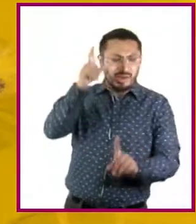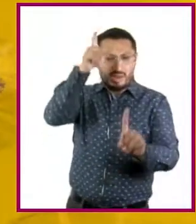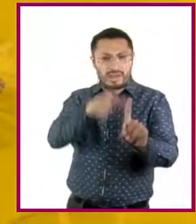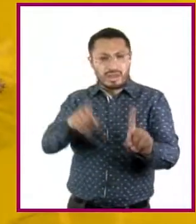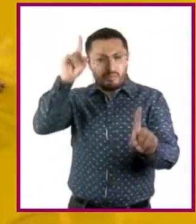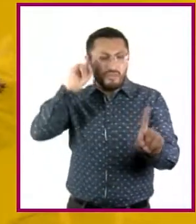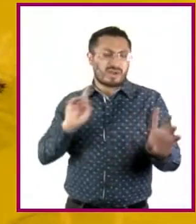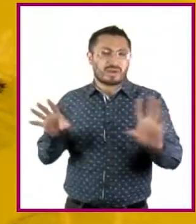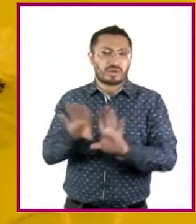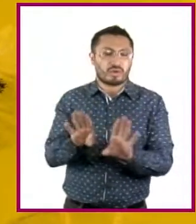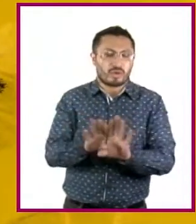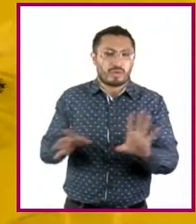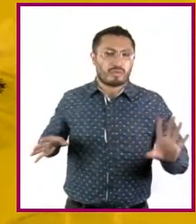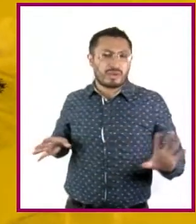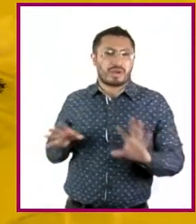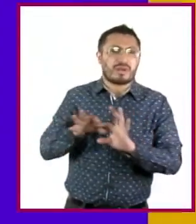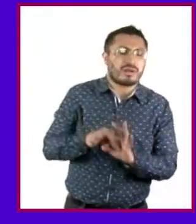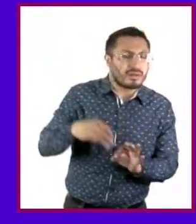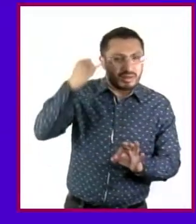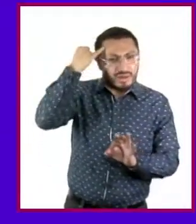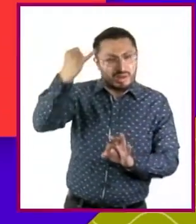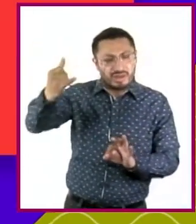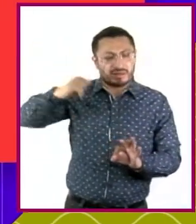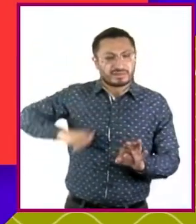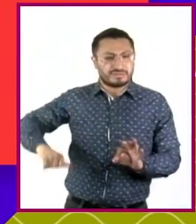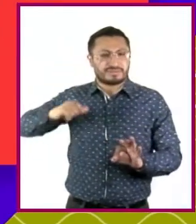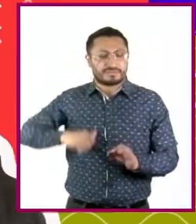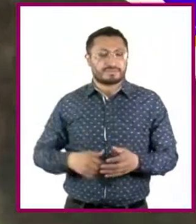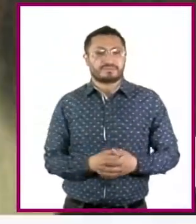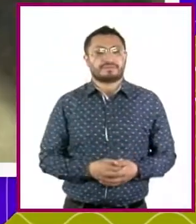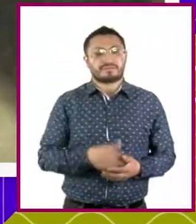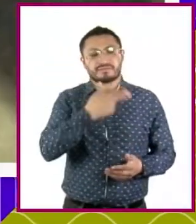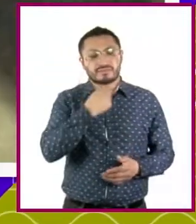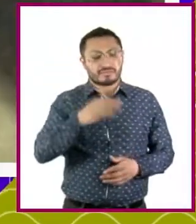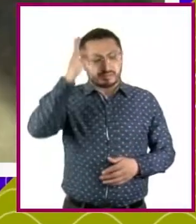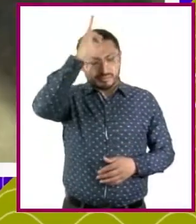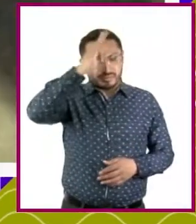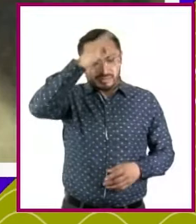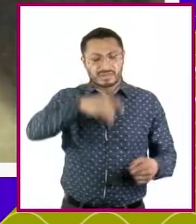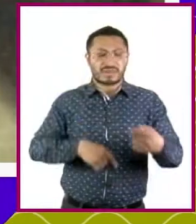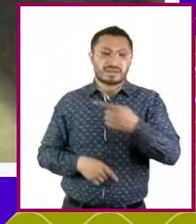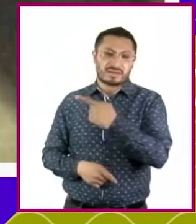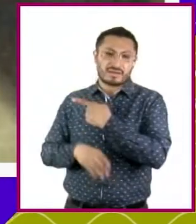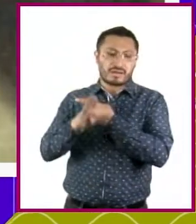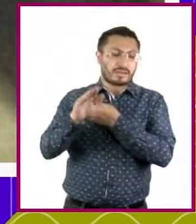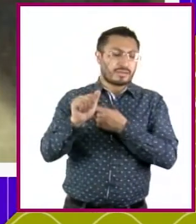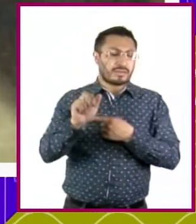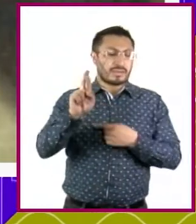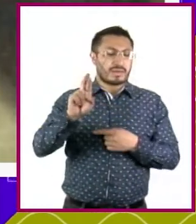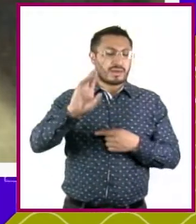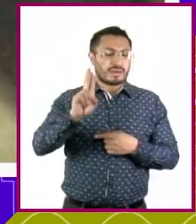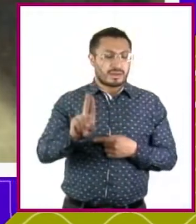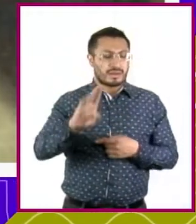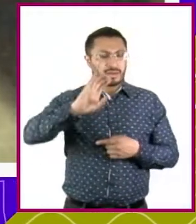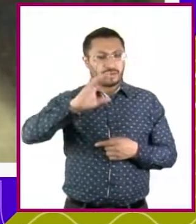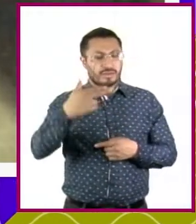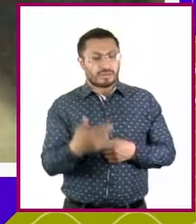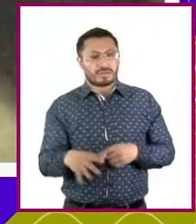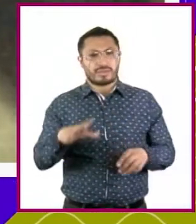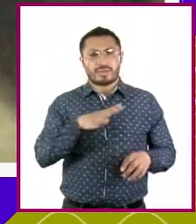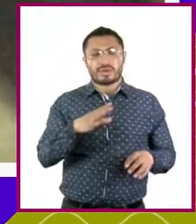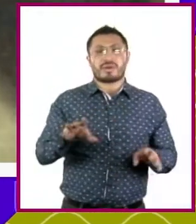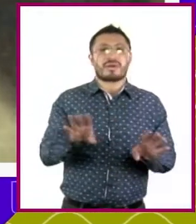a las perspectivas tradicionales. El filósofo Baruch Spinoza argumenta a favor de la